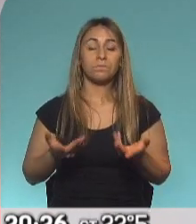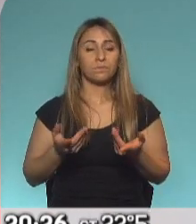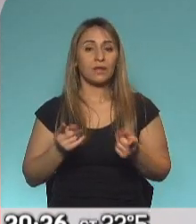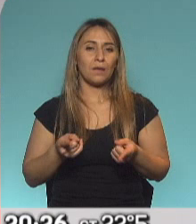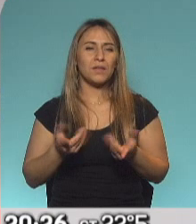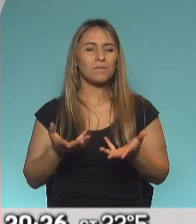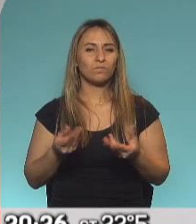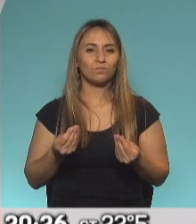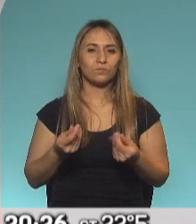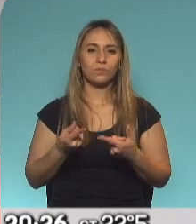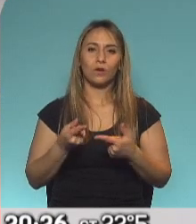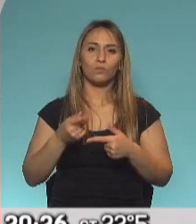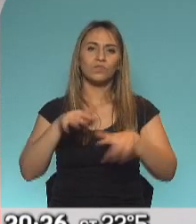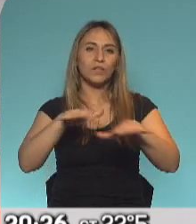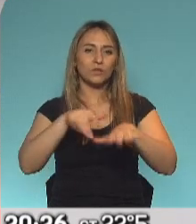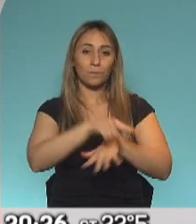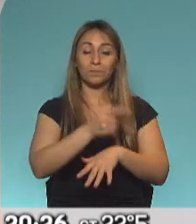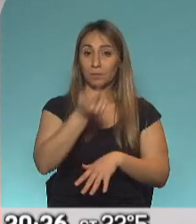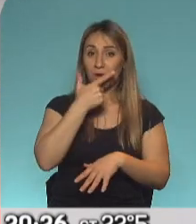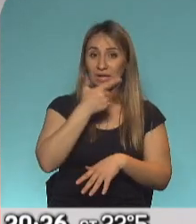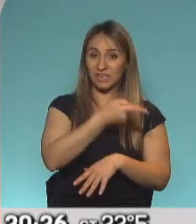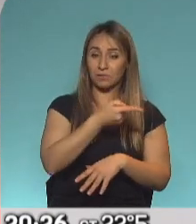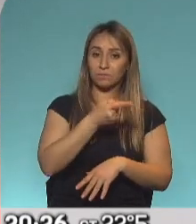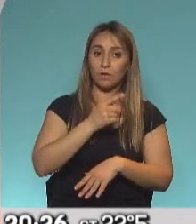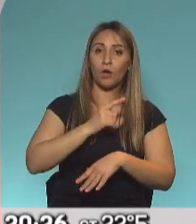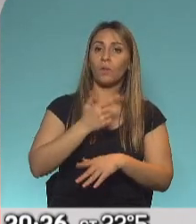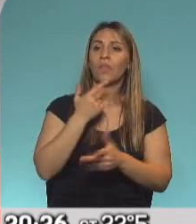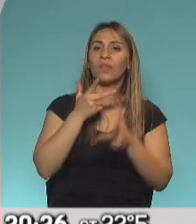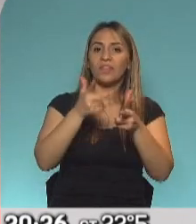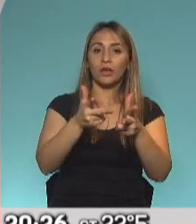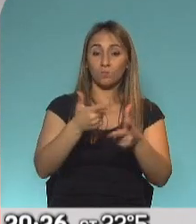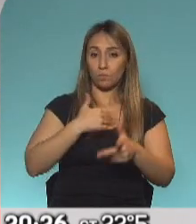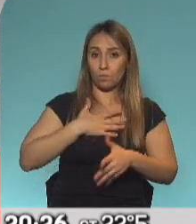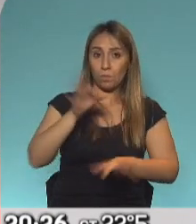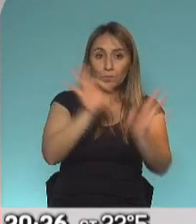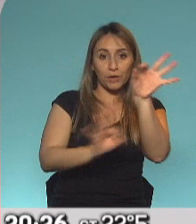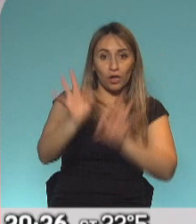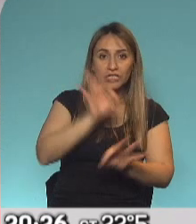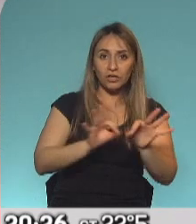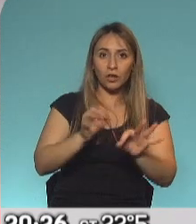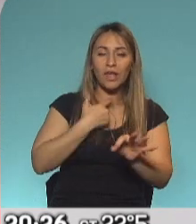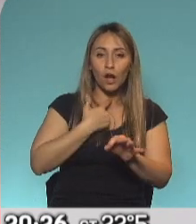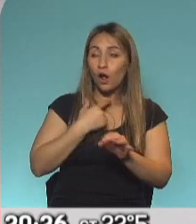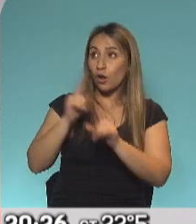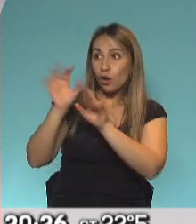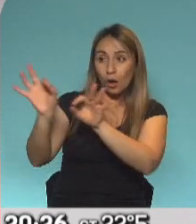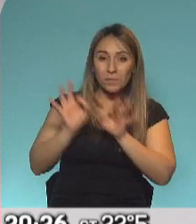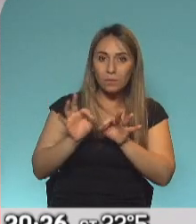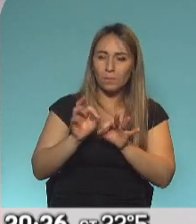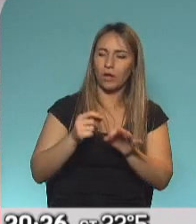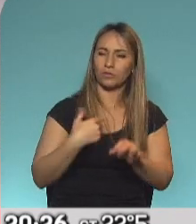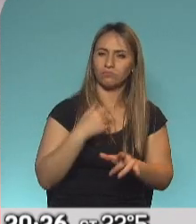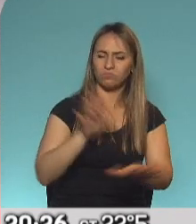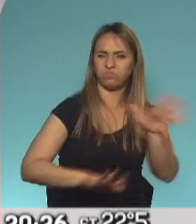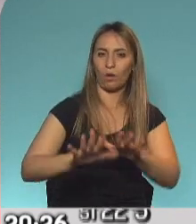convengamos en una situación. Él había planteado hasta incluso que su proyecto era hacer lo mismo pero más rápido. Así que imaginémonos